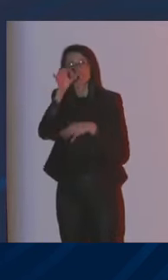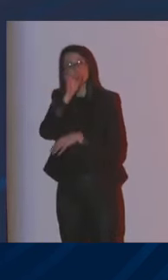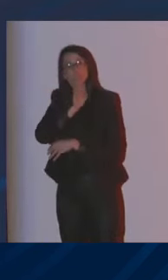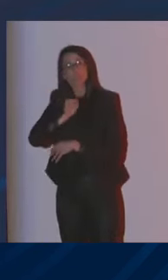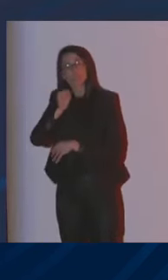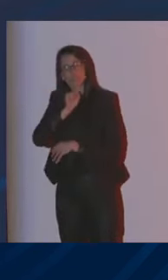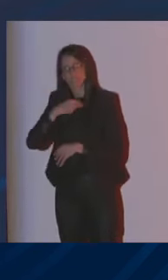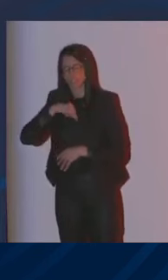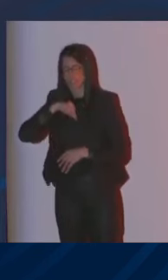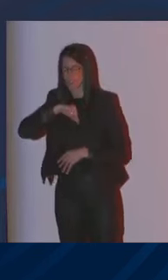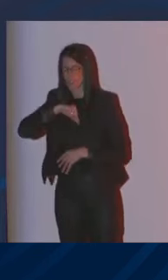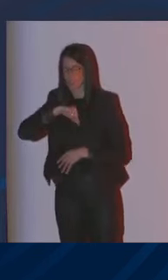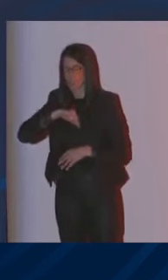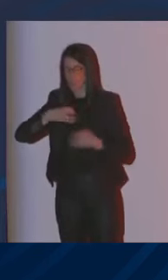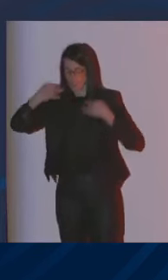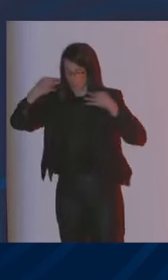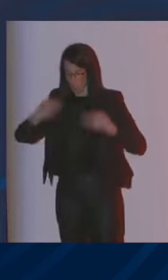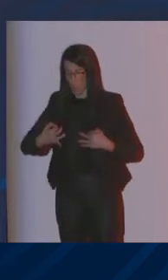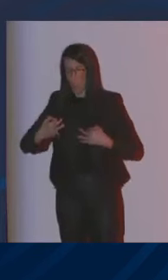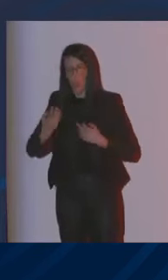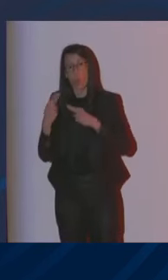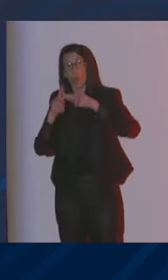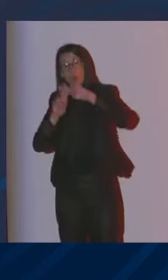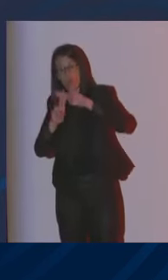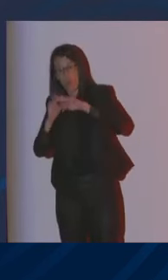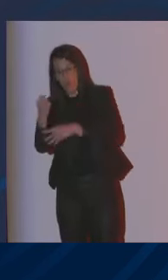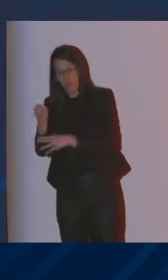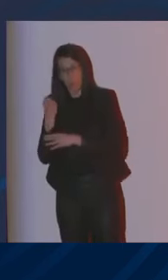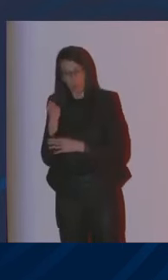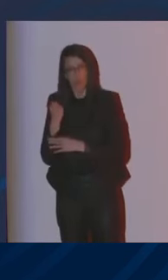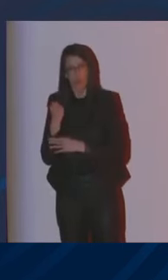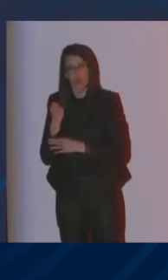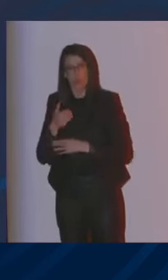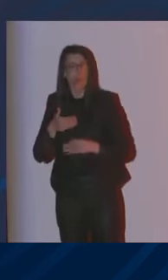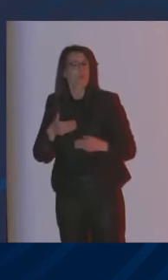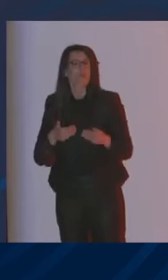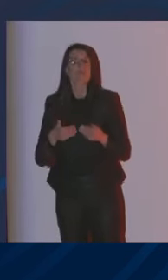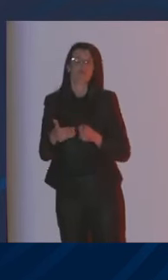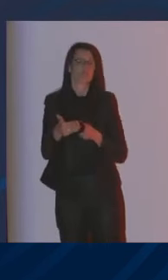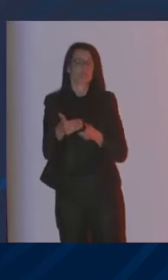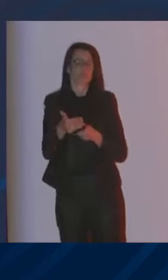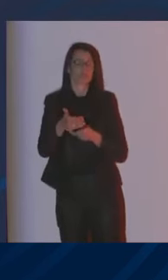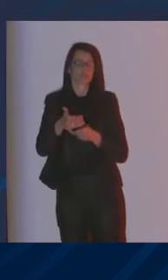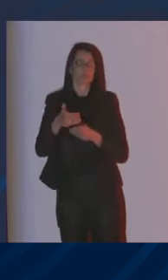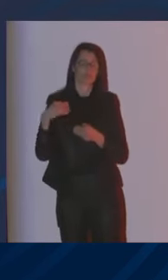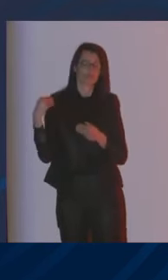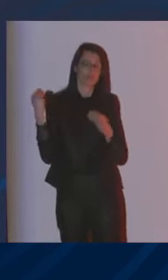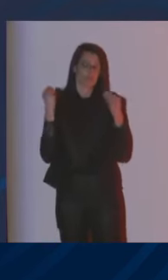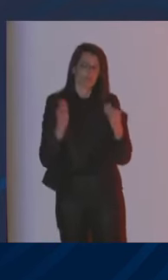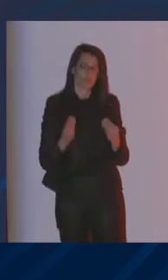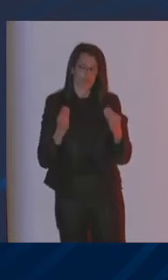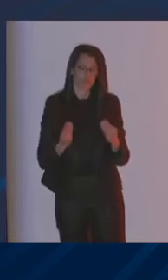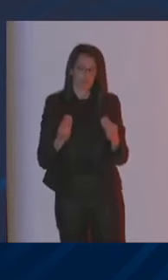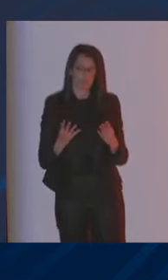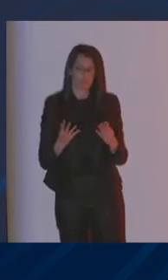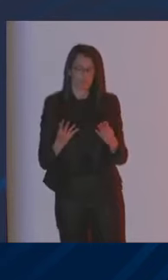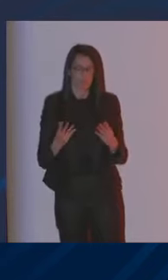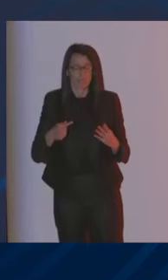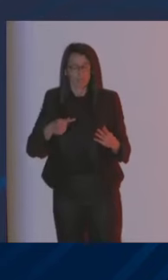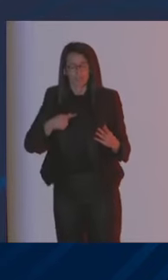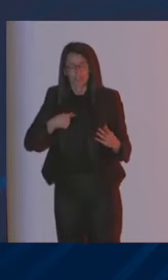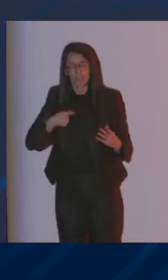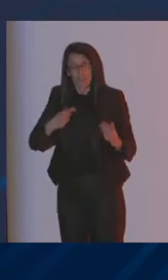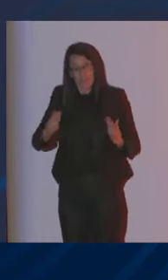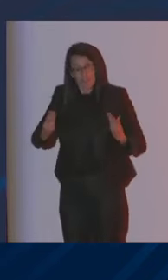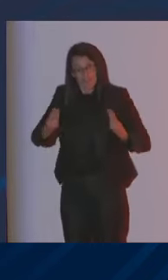estoy segura de que con ella al lado el futuro está en buenas manos. Estoy intensamente